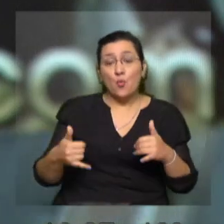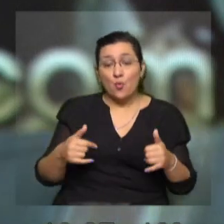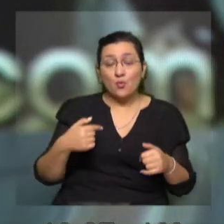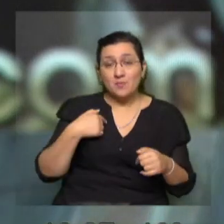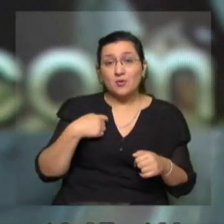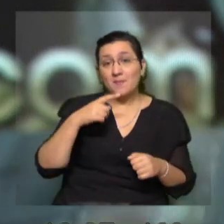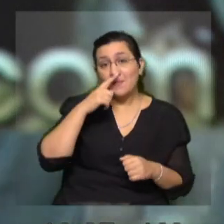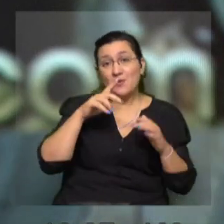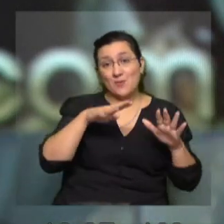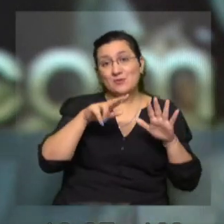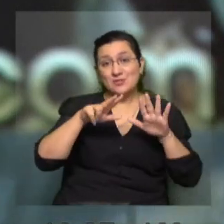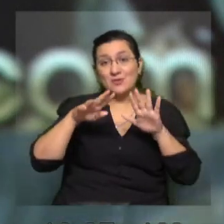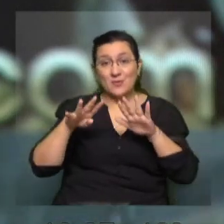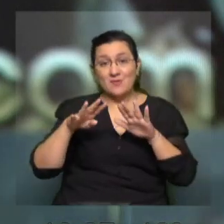varios